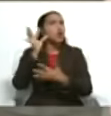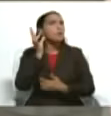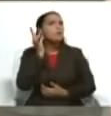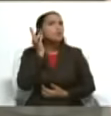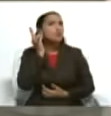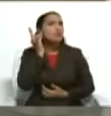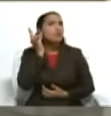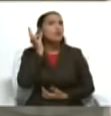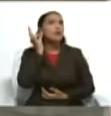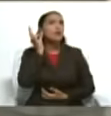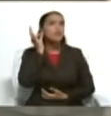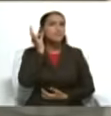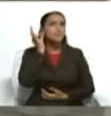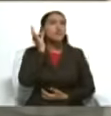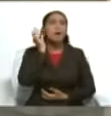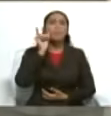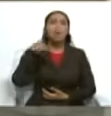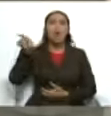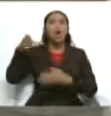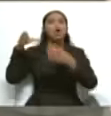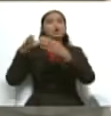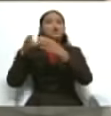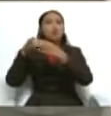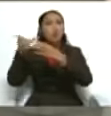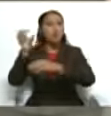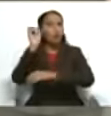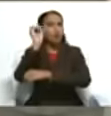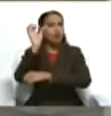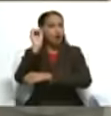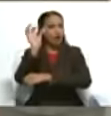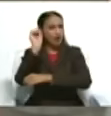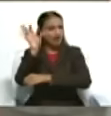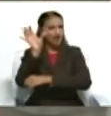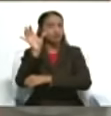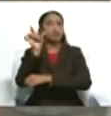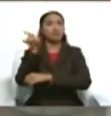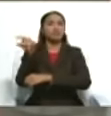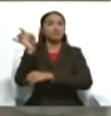siendo interpelada por el Senado en el Congreso.